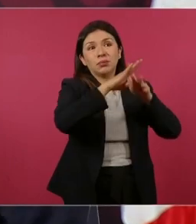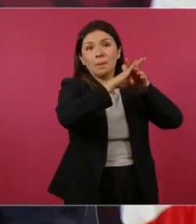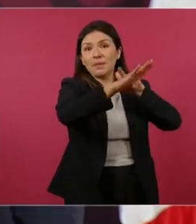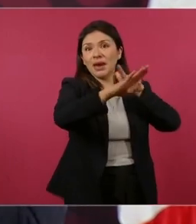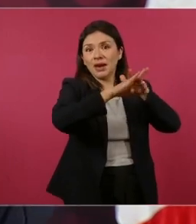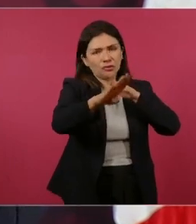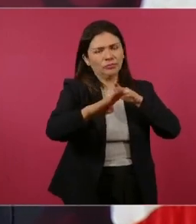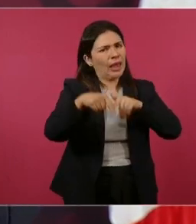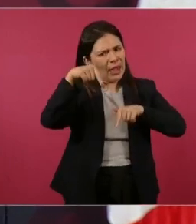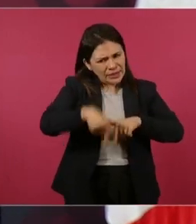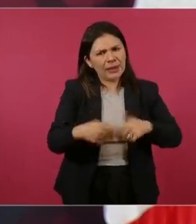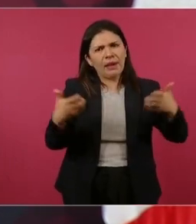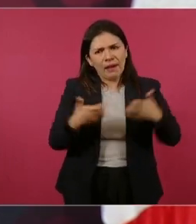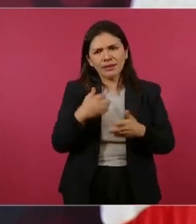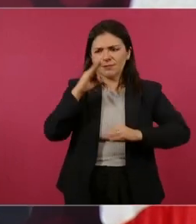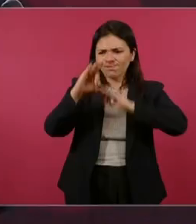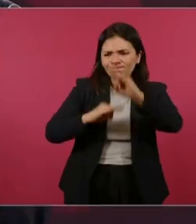las causas,